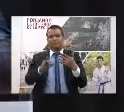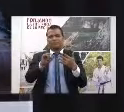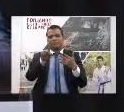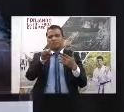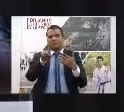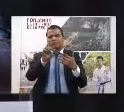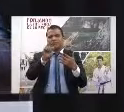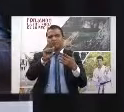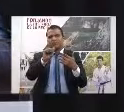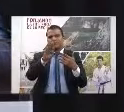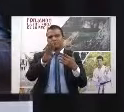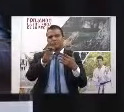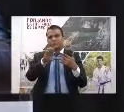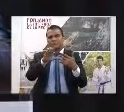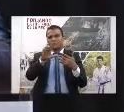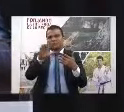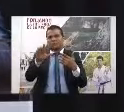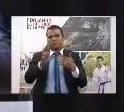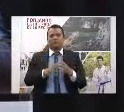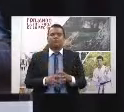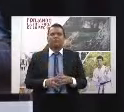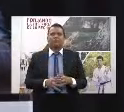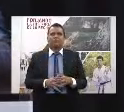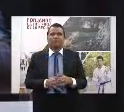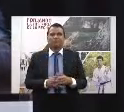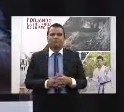Isabel Cristina Rincón Durán,